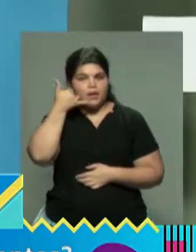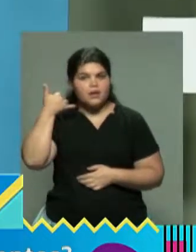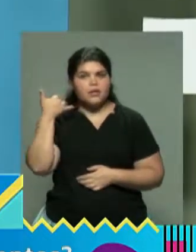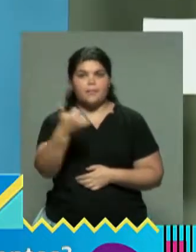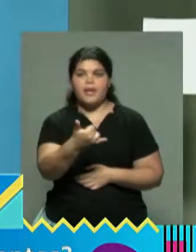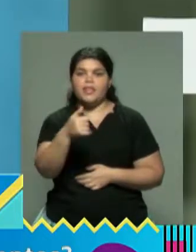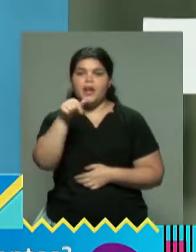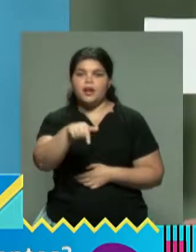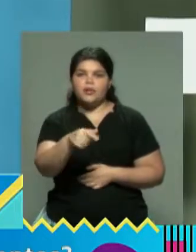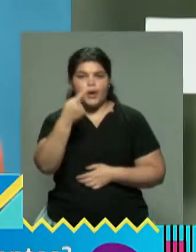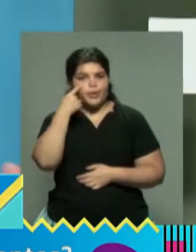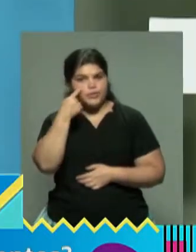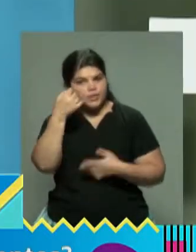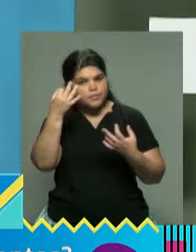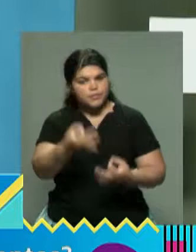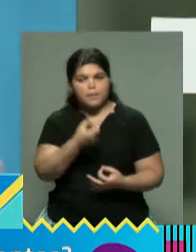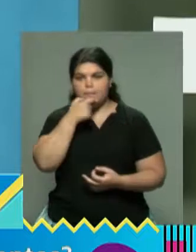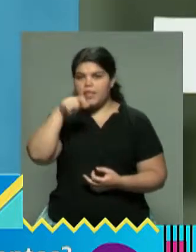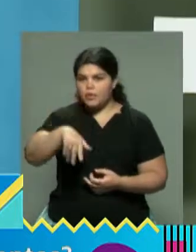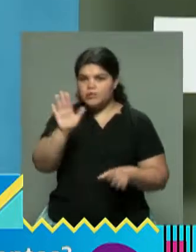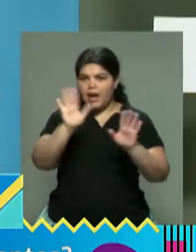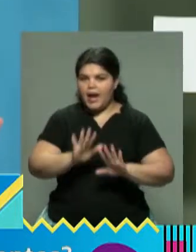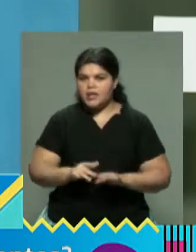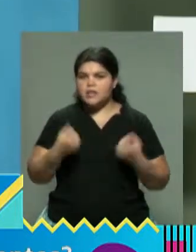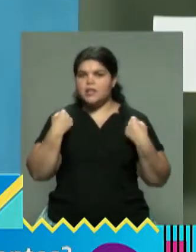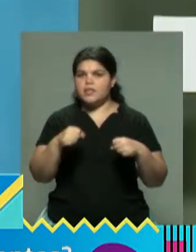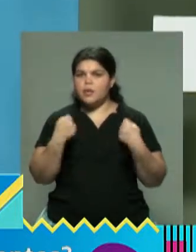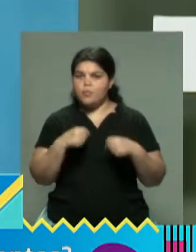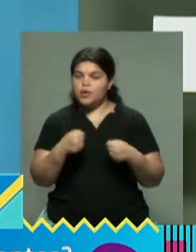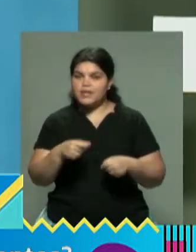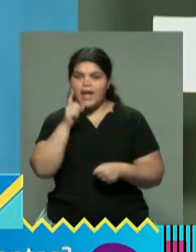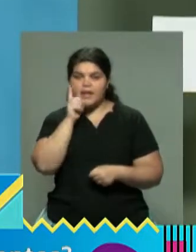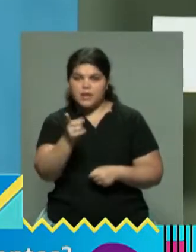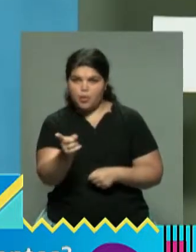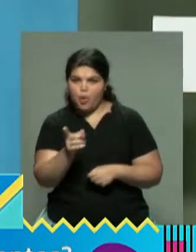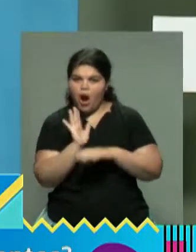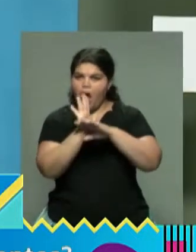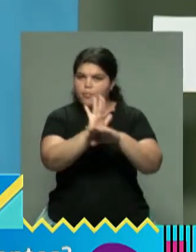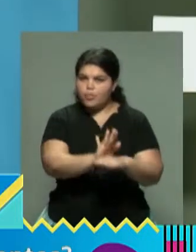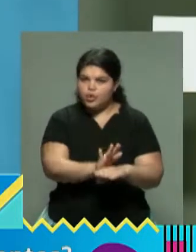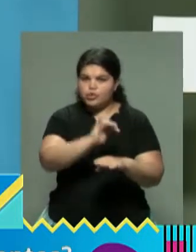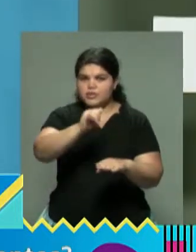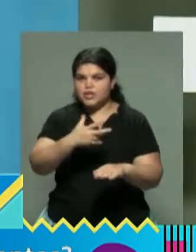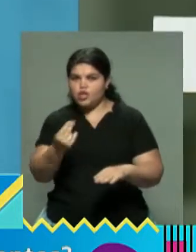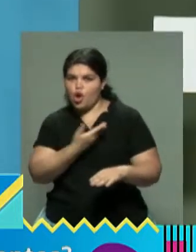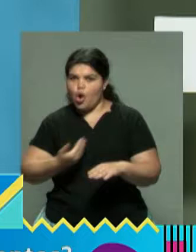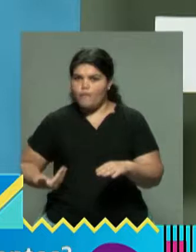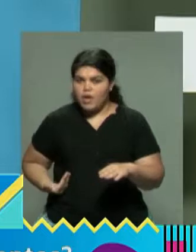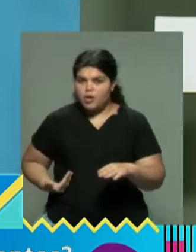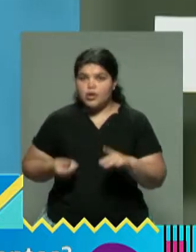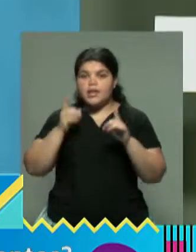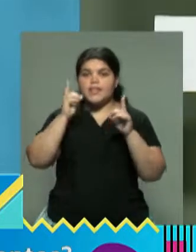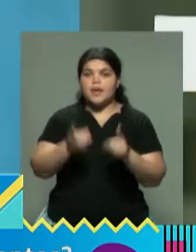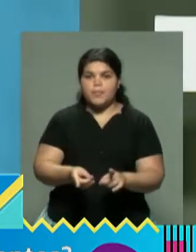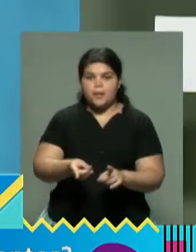deportes extremos si se están realizando en la provincia, si tienen apoyo, ¿sí? Por el lado del Estado, por ejemplo, y para